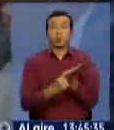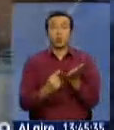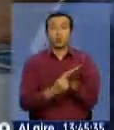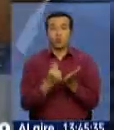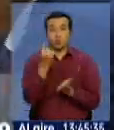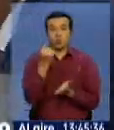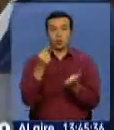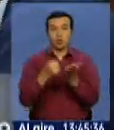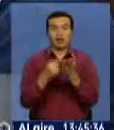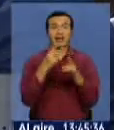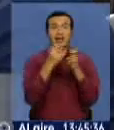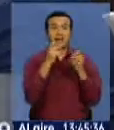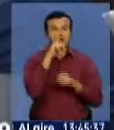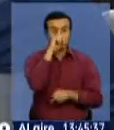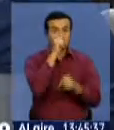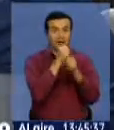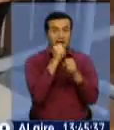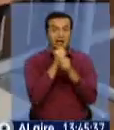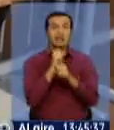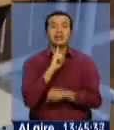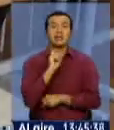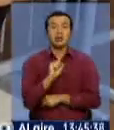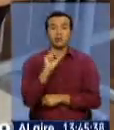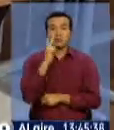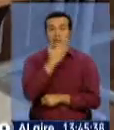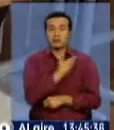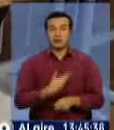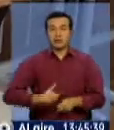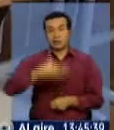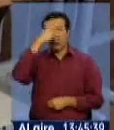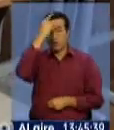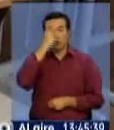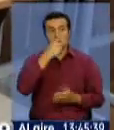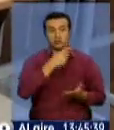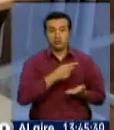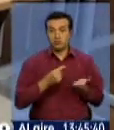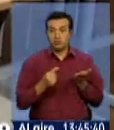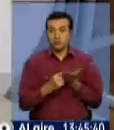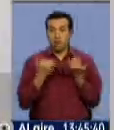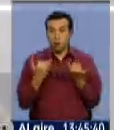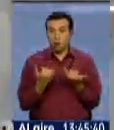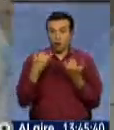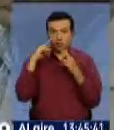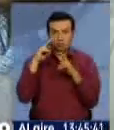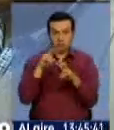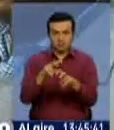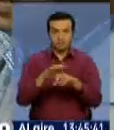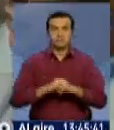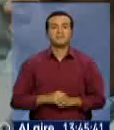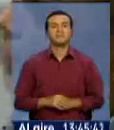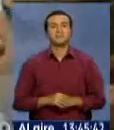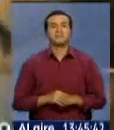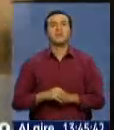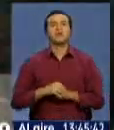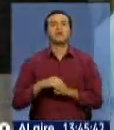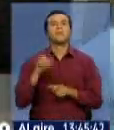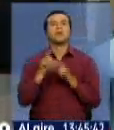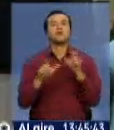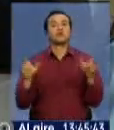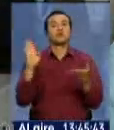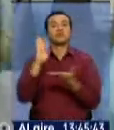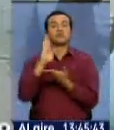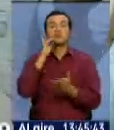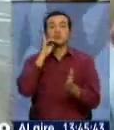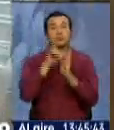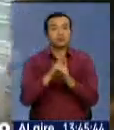por el ex colaborador de Ricardo Ere, en el caso Odebrecht, se extrae hoy. Usuarios del IES podrán denunciar